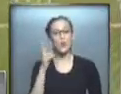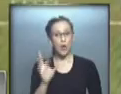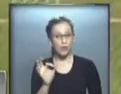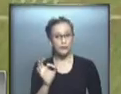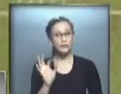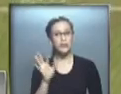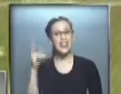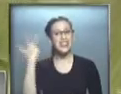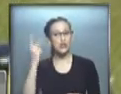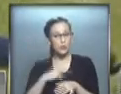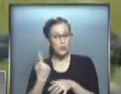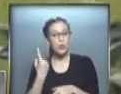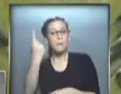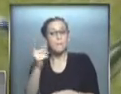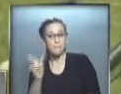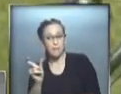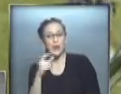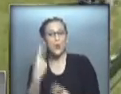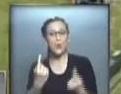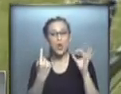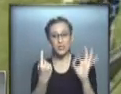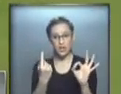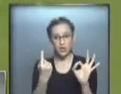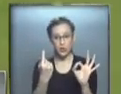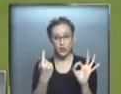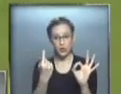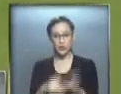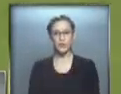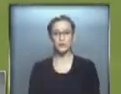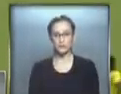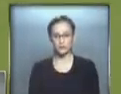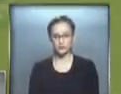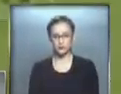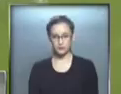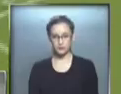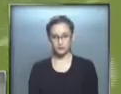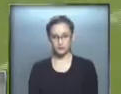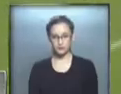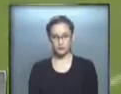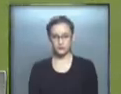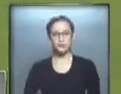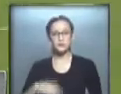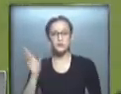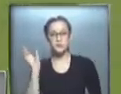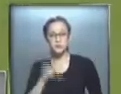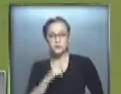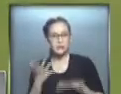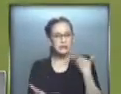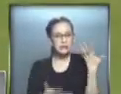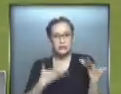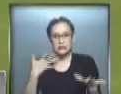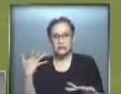minutos de la primera etapa ponía el 1 a 0 aquí para el conjunto trasandino de esta manera ya comenzaba a generar sorpresa en barranquilla